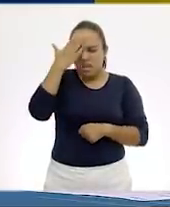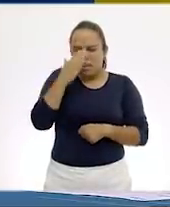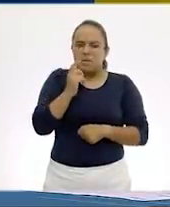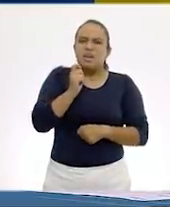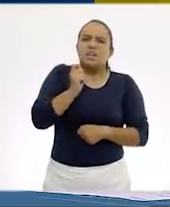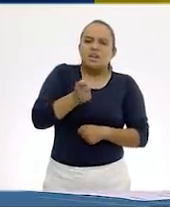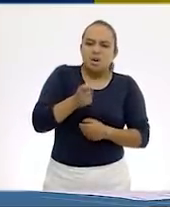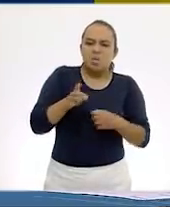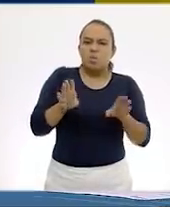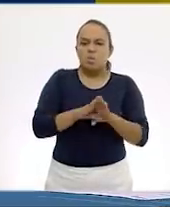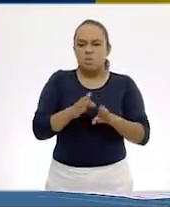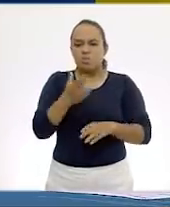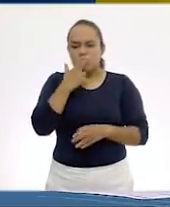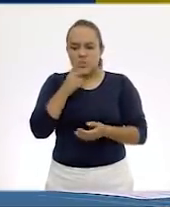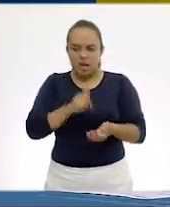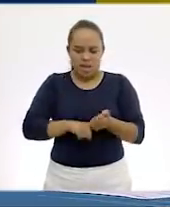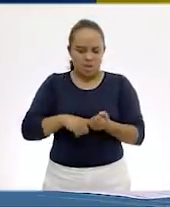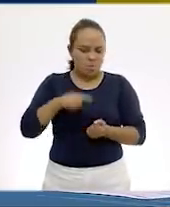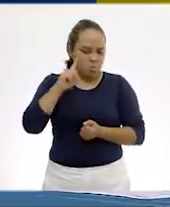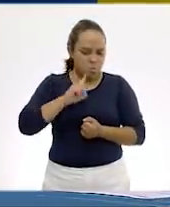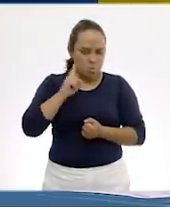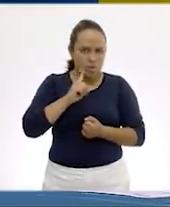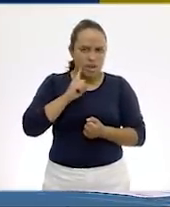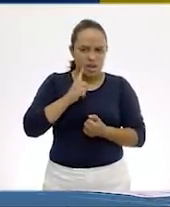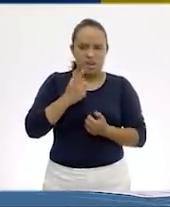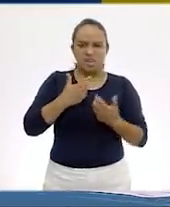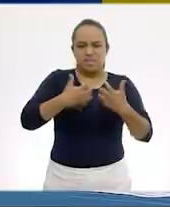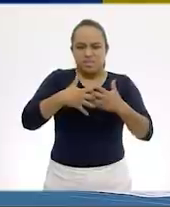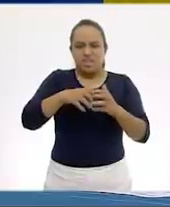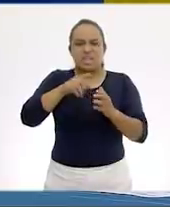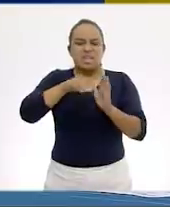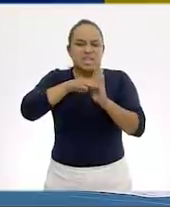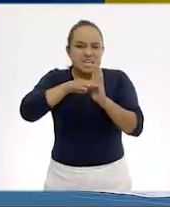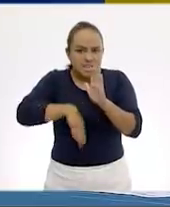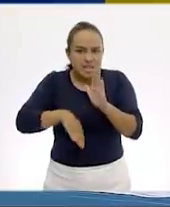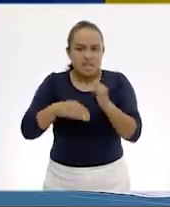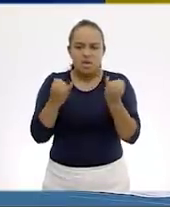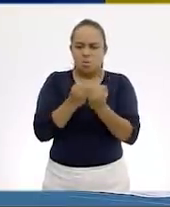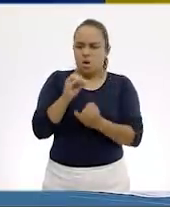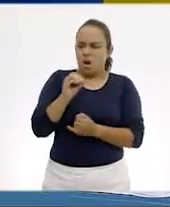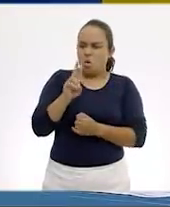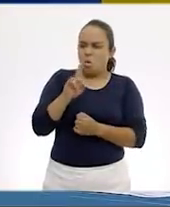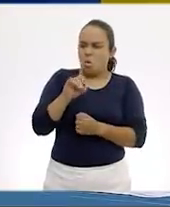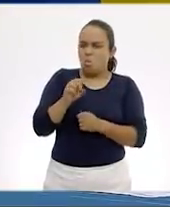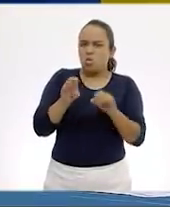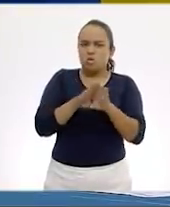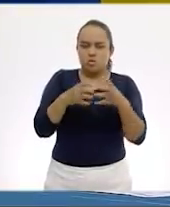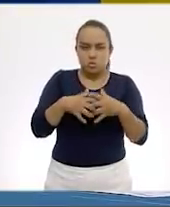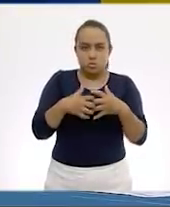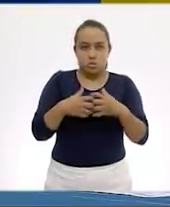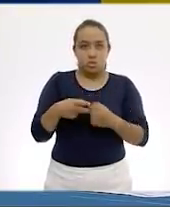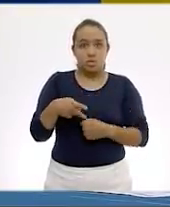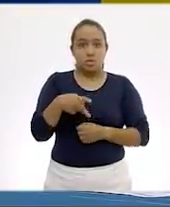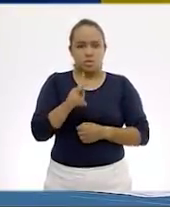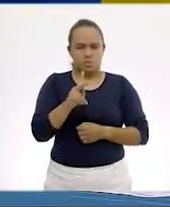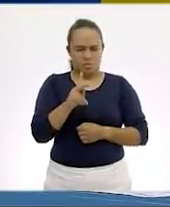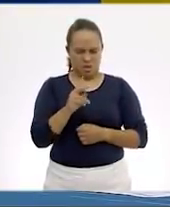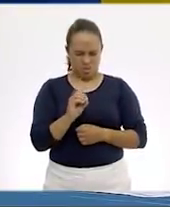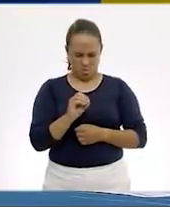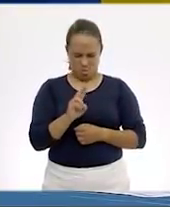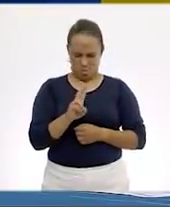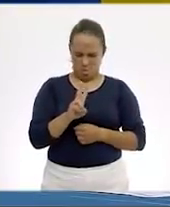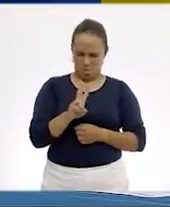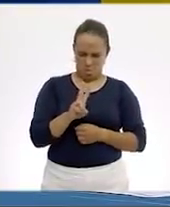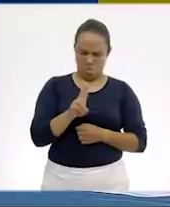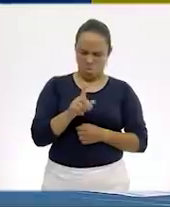y cómo funciona el sistema sexual de las mujeres y en qué consiste la producción de óvulos, aunque esto último no sé bien a qué se